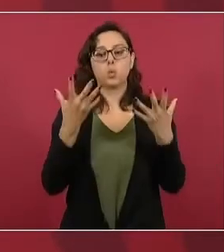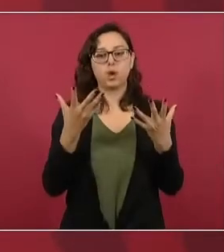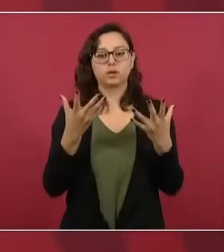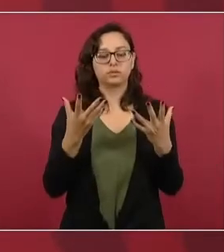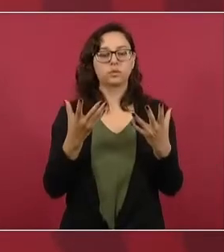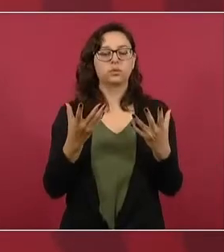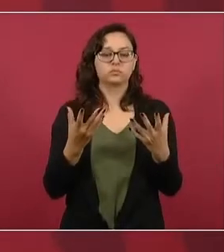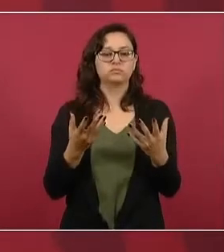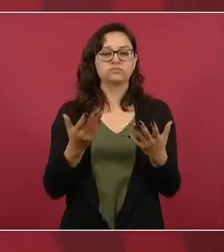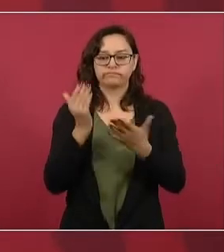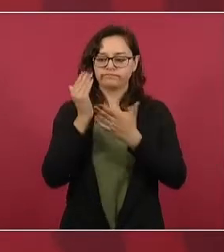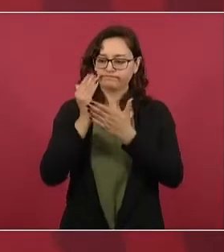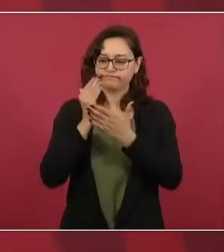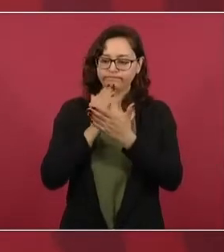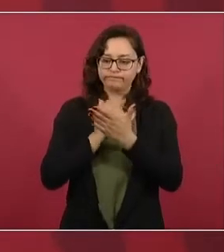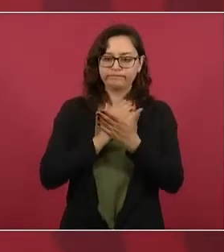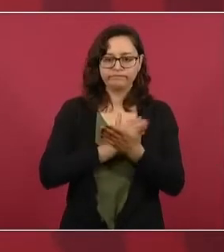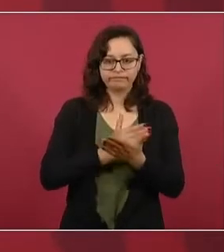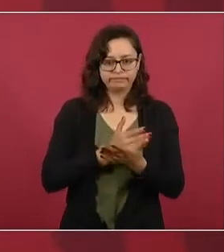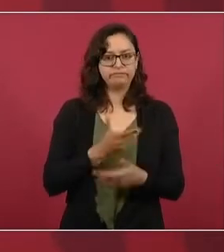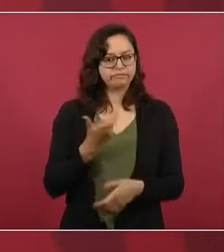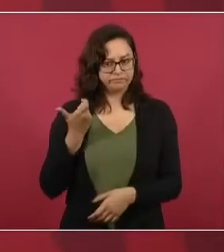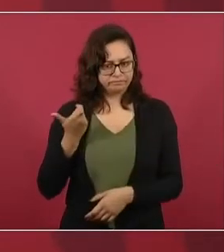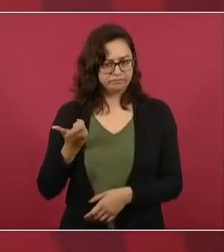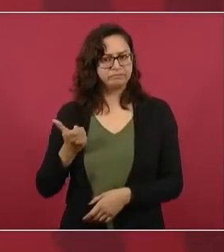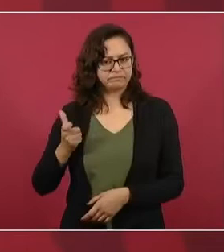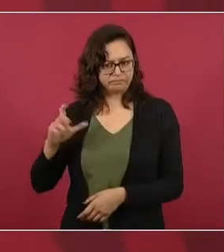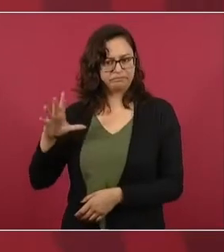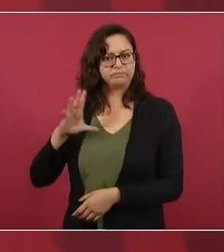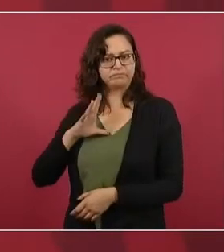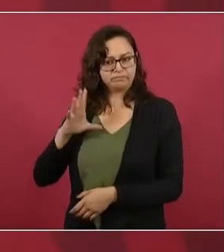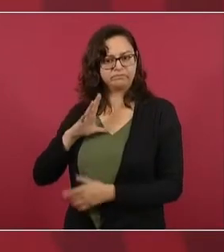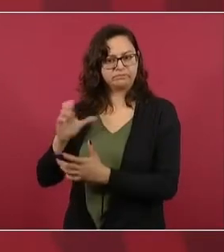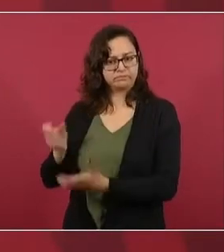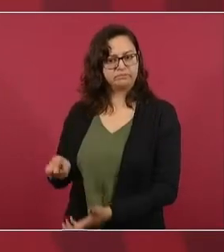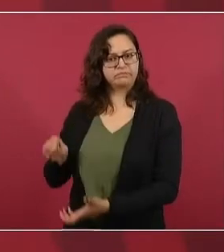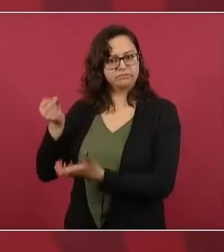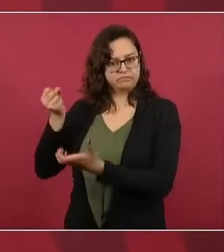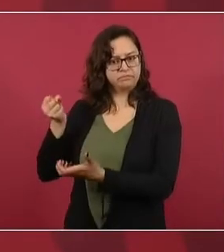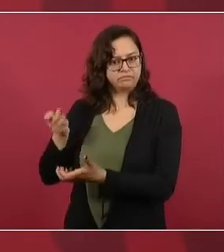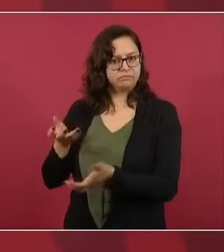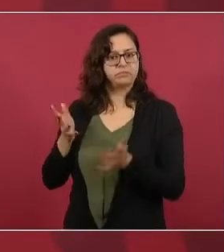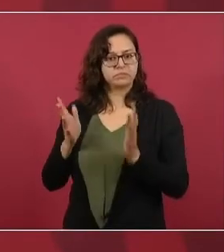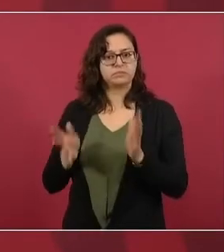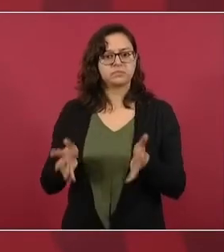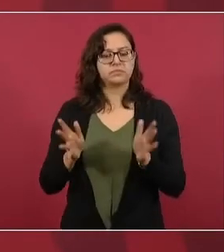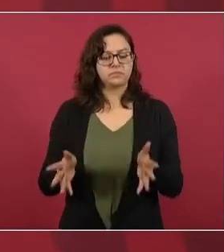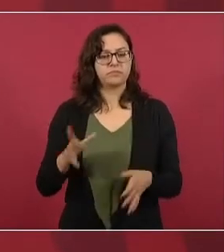Y ya contamos con el presupuesto. Por eso